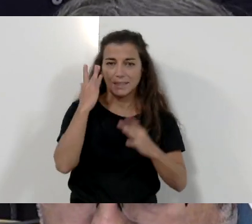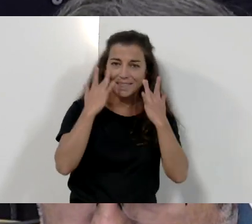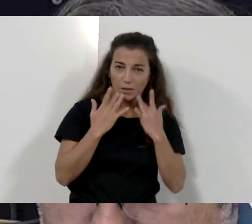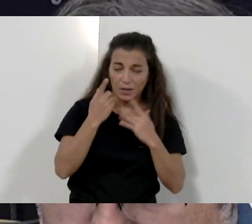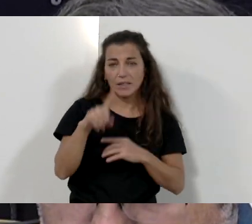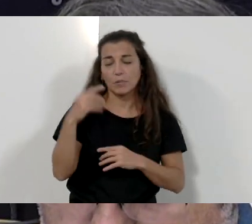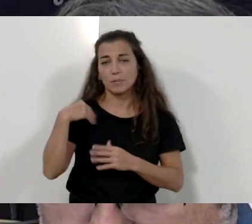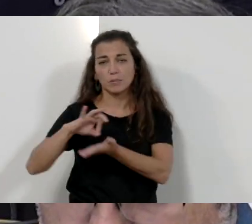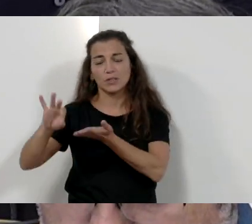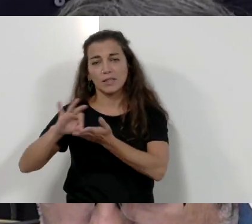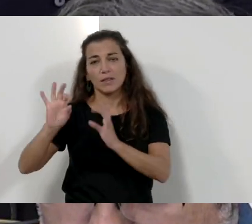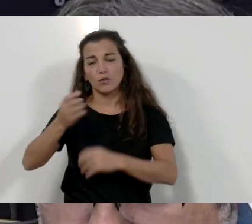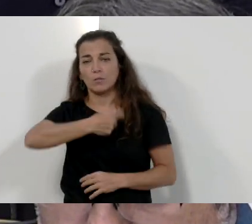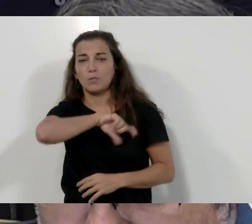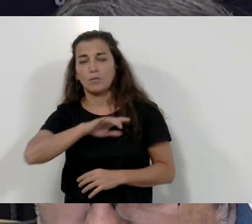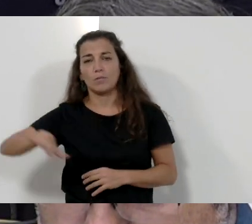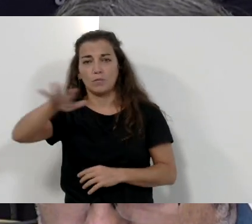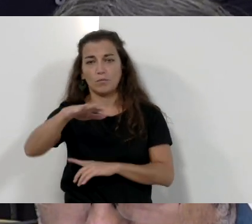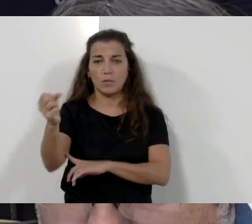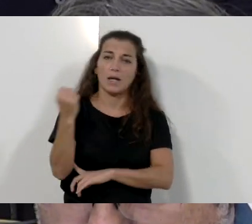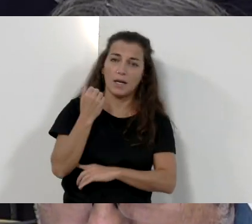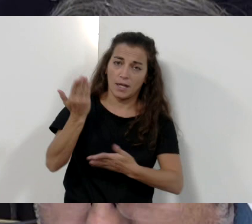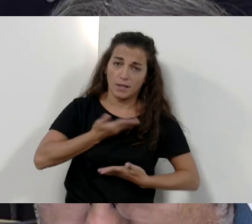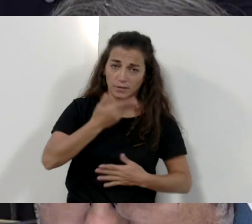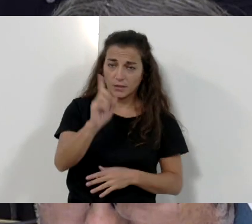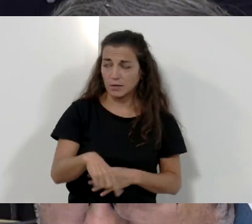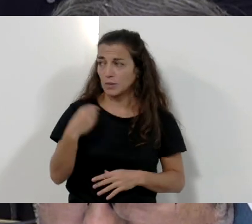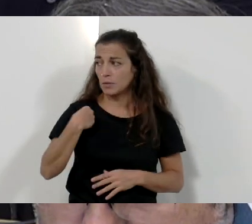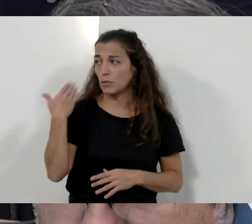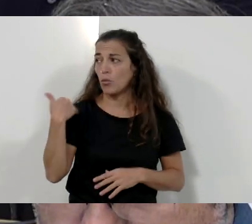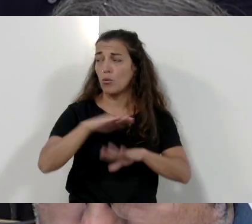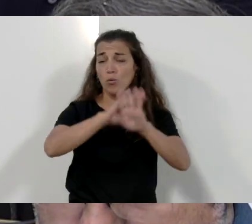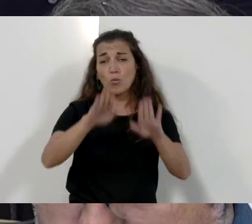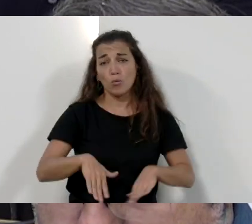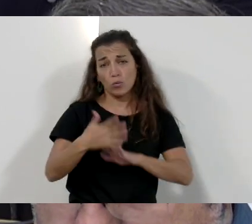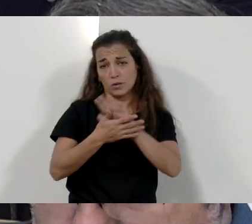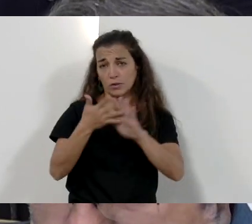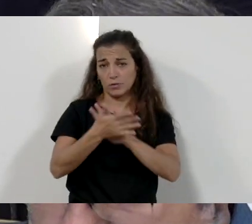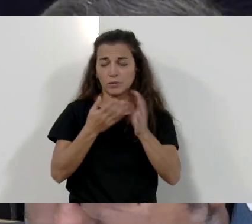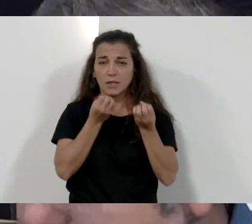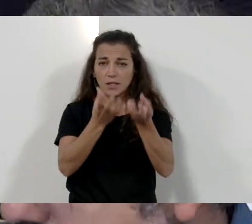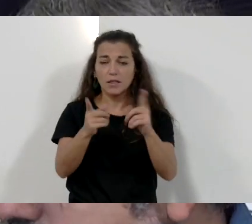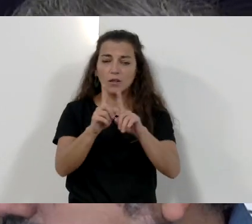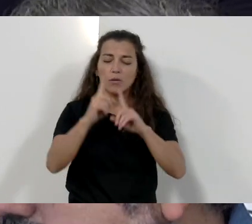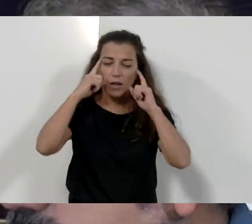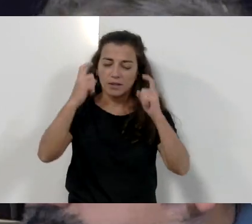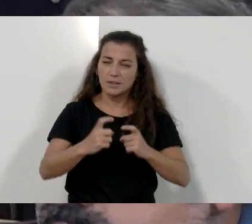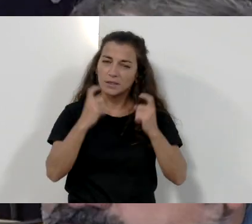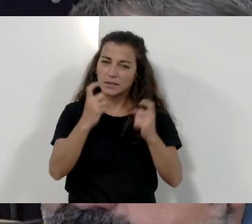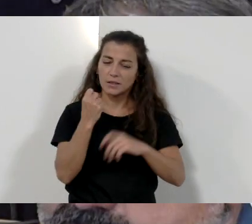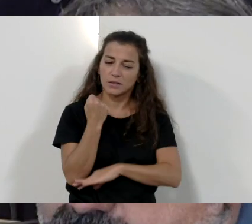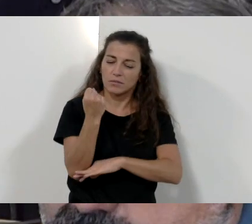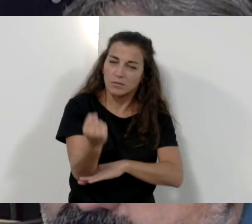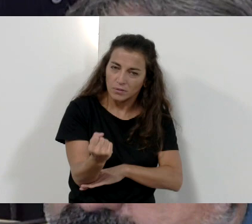ayuda. Y seguiremos trabajando en el último tema que les he anotado, ¿no? En reforzar al menos la